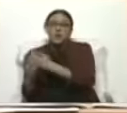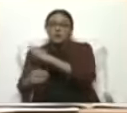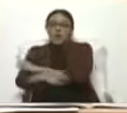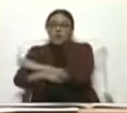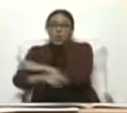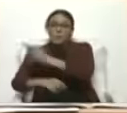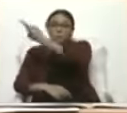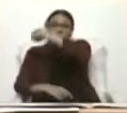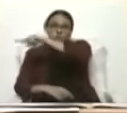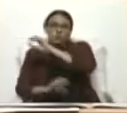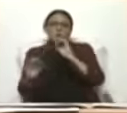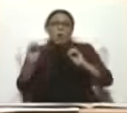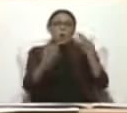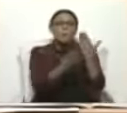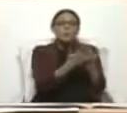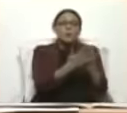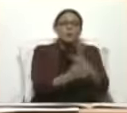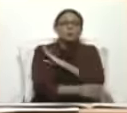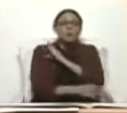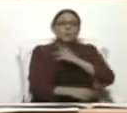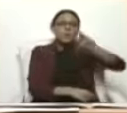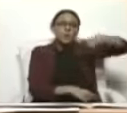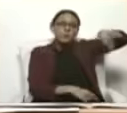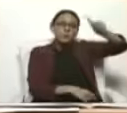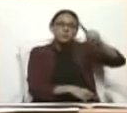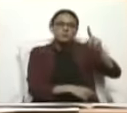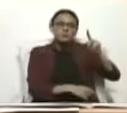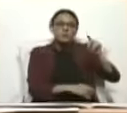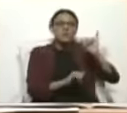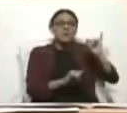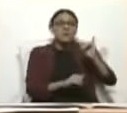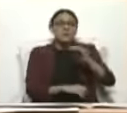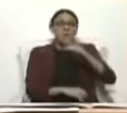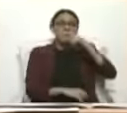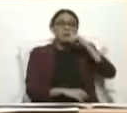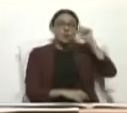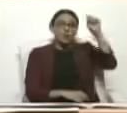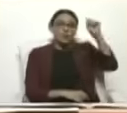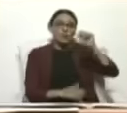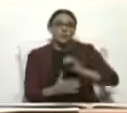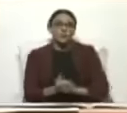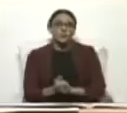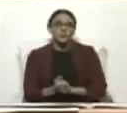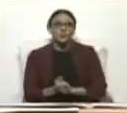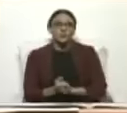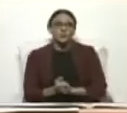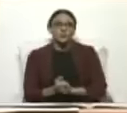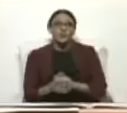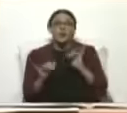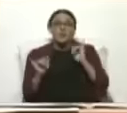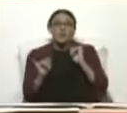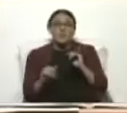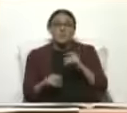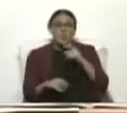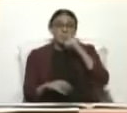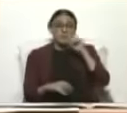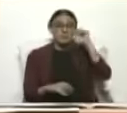opositores y las propuestas del candidato de la patria, del candidato del amor a la